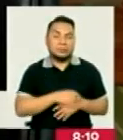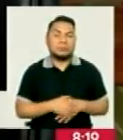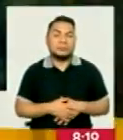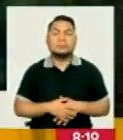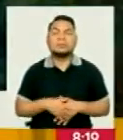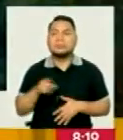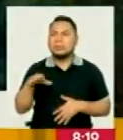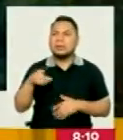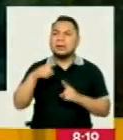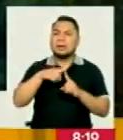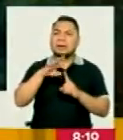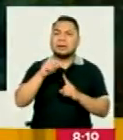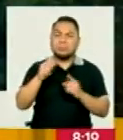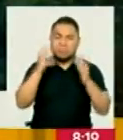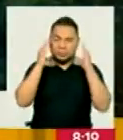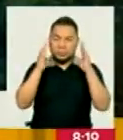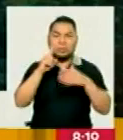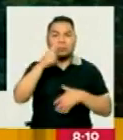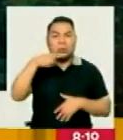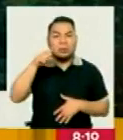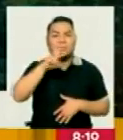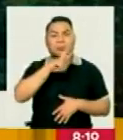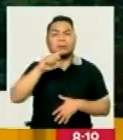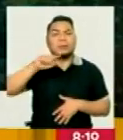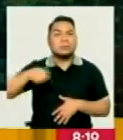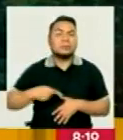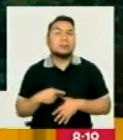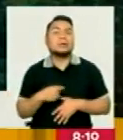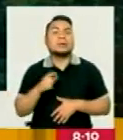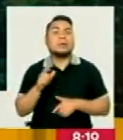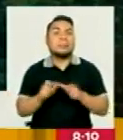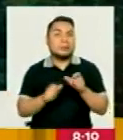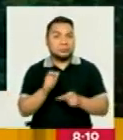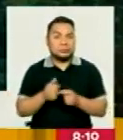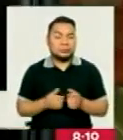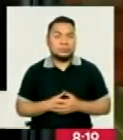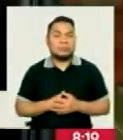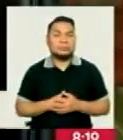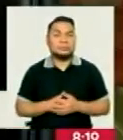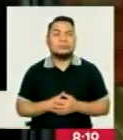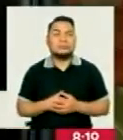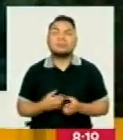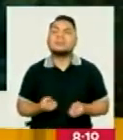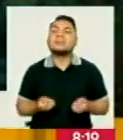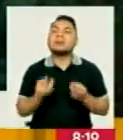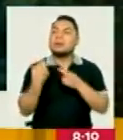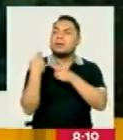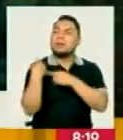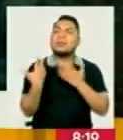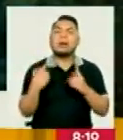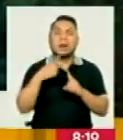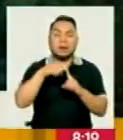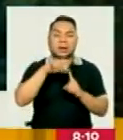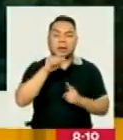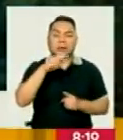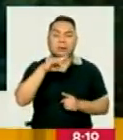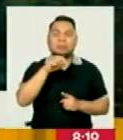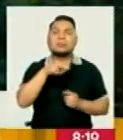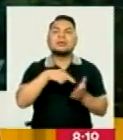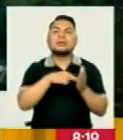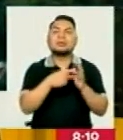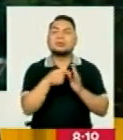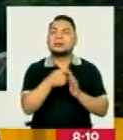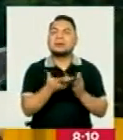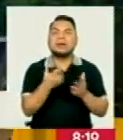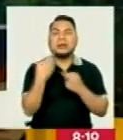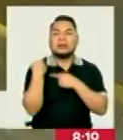tambos, entiendo, atienden a 1,200,000 o 400,000 personas. ¿Cuál es el rol que cumple un tambo? Es decir, a mí se me viene